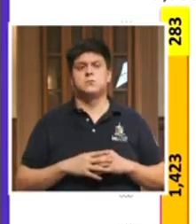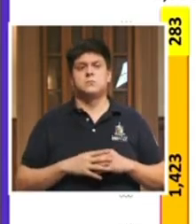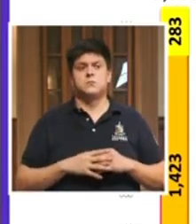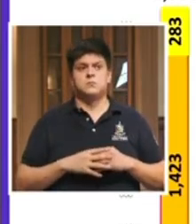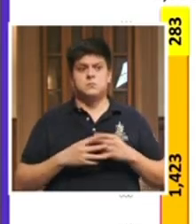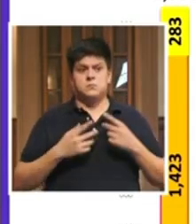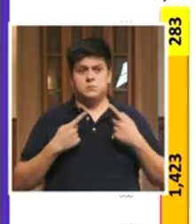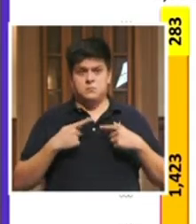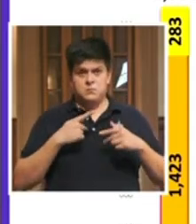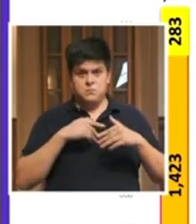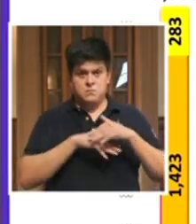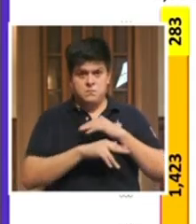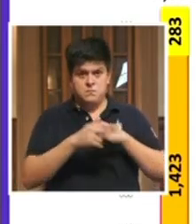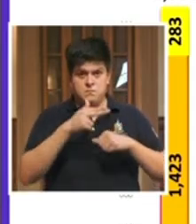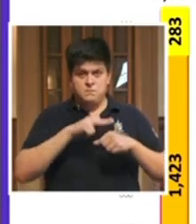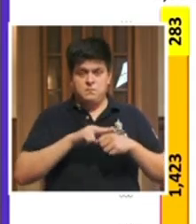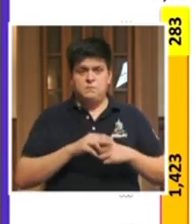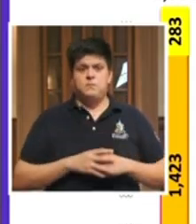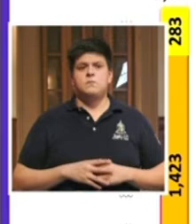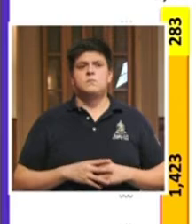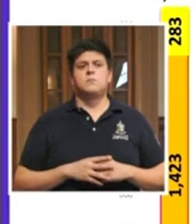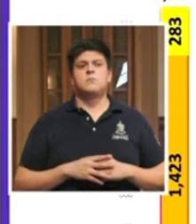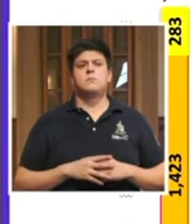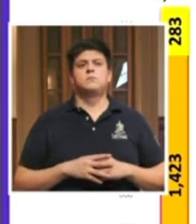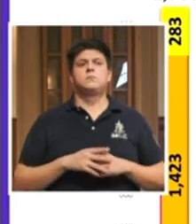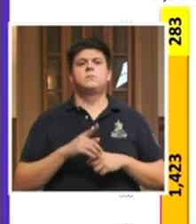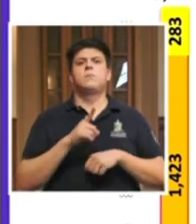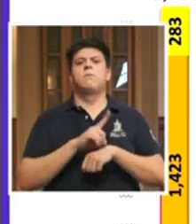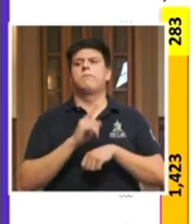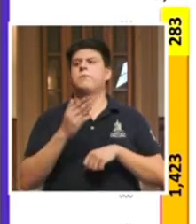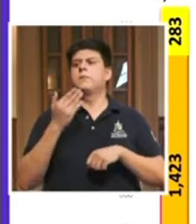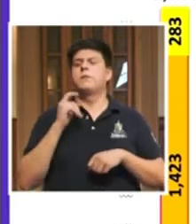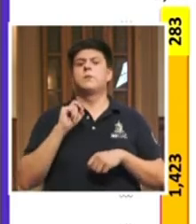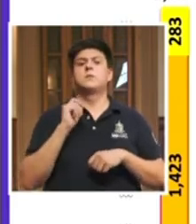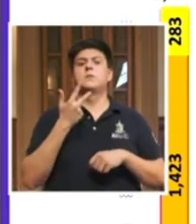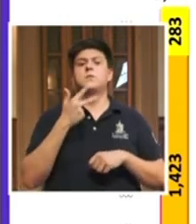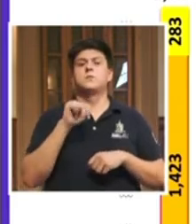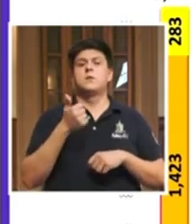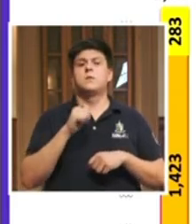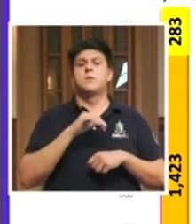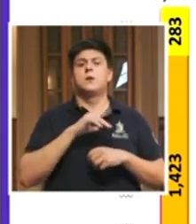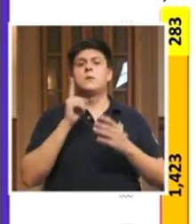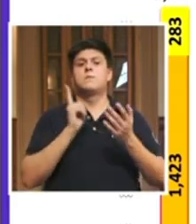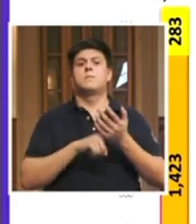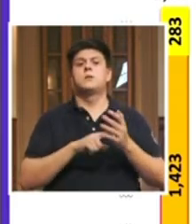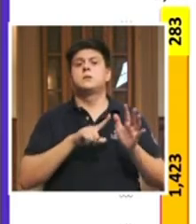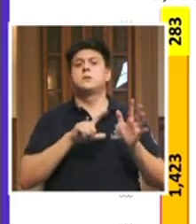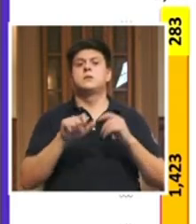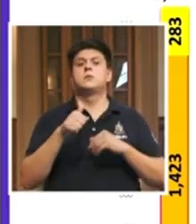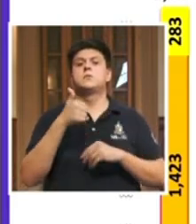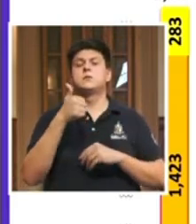pacientes hospitalizados. El día 18 de agosto teníamos 1.706.